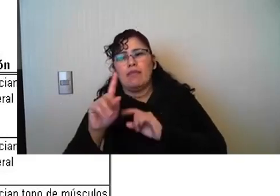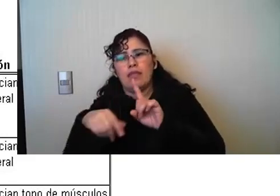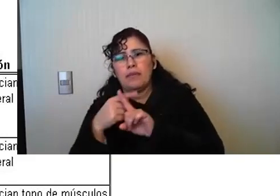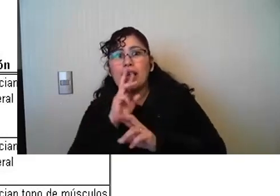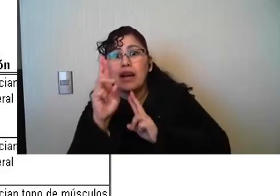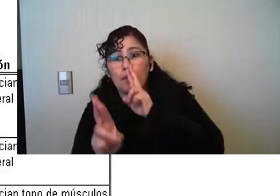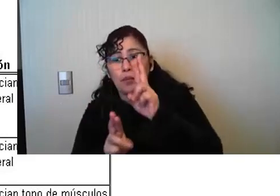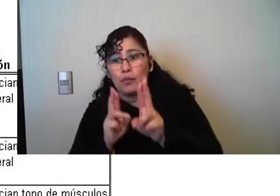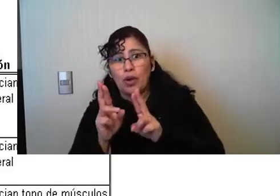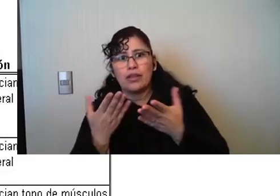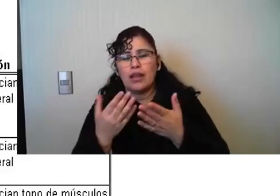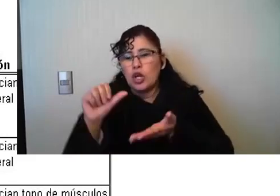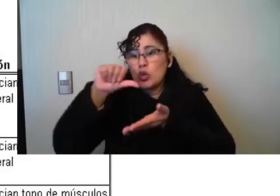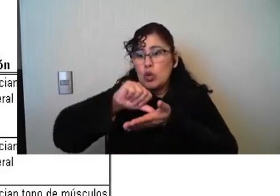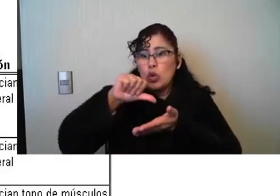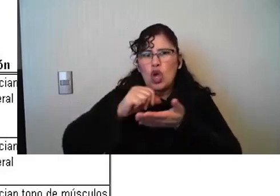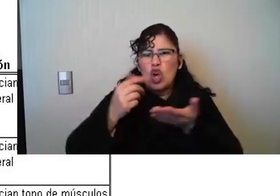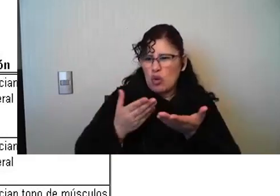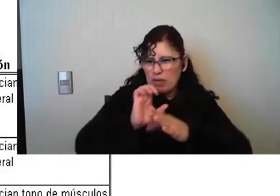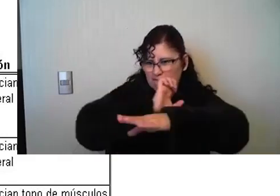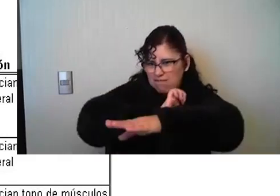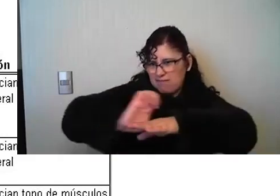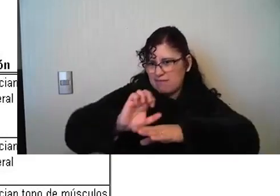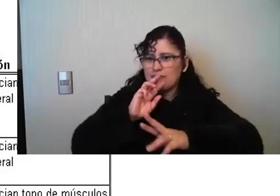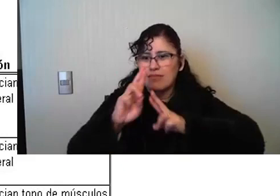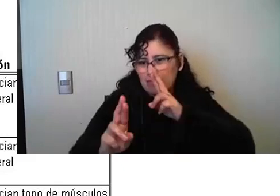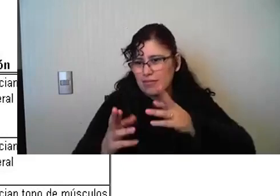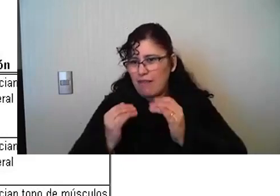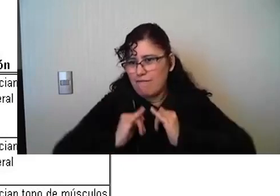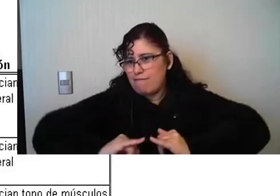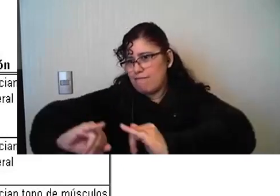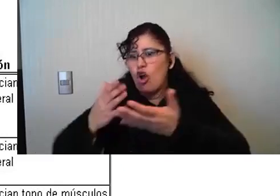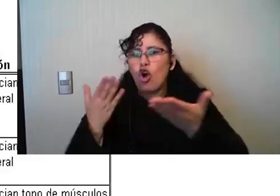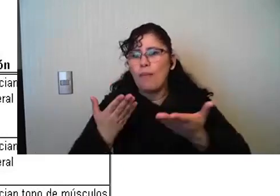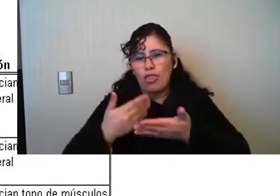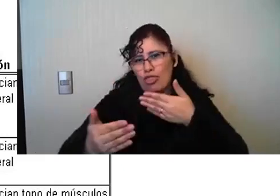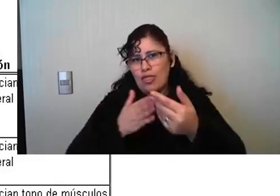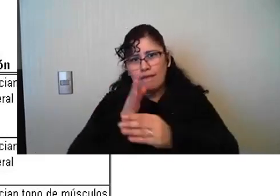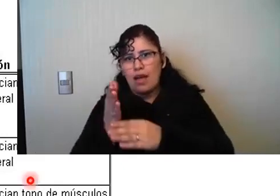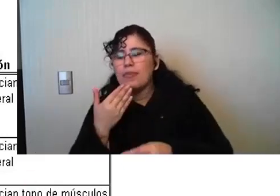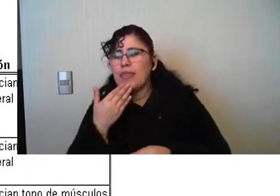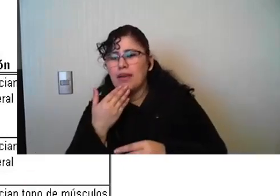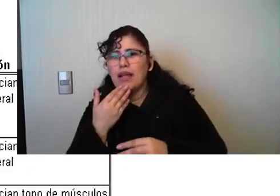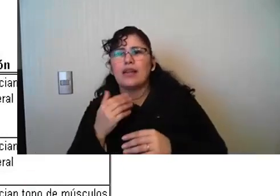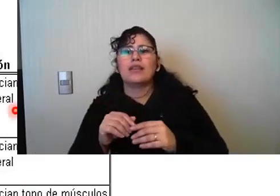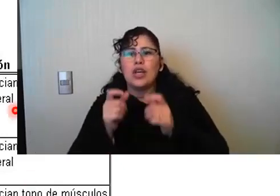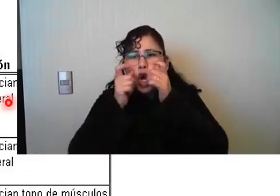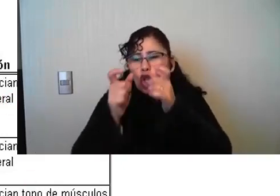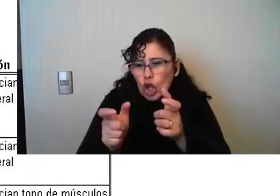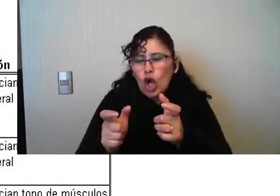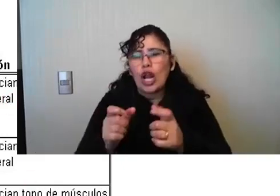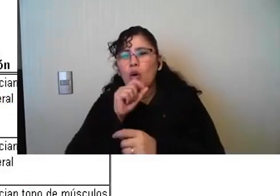a través de sus núcleos a los distintos elementos que van a controlar la actividad